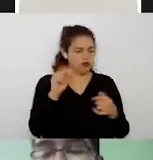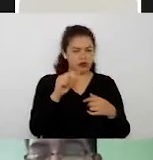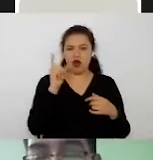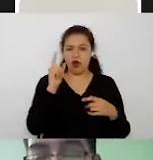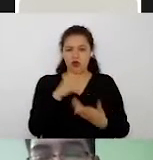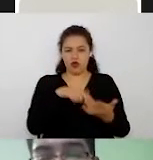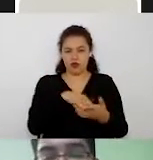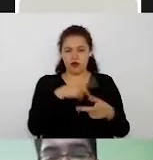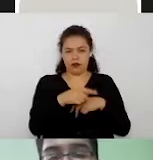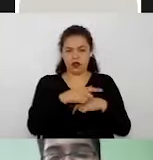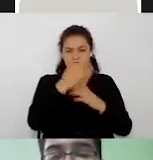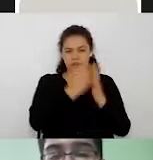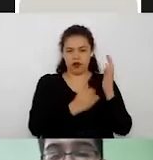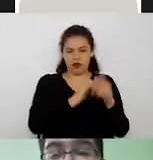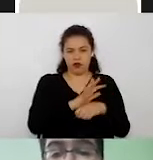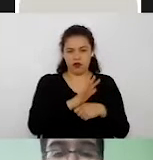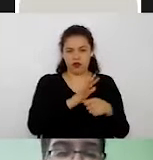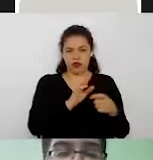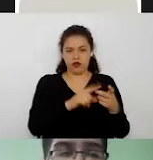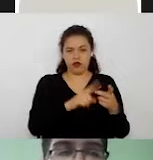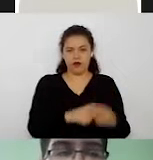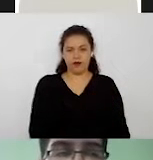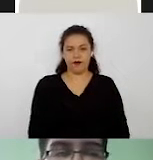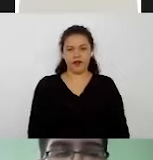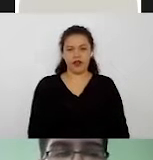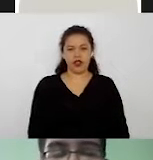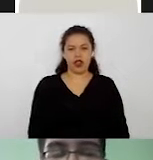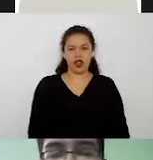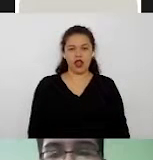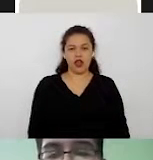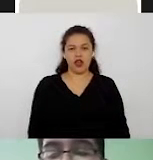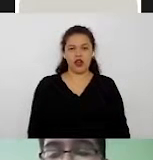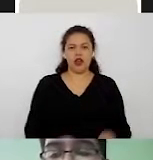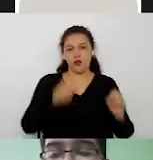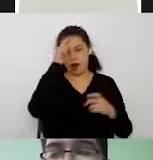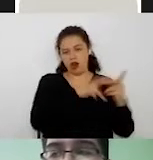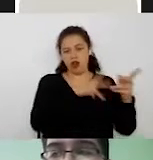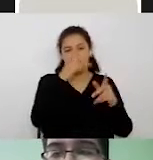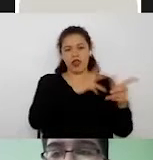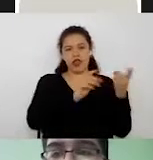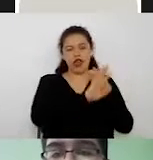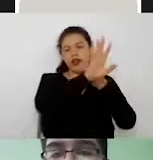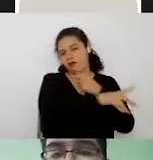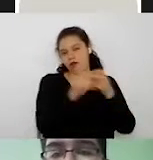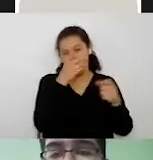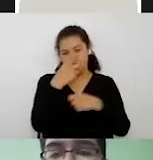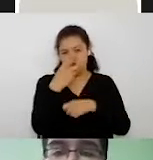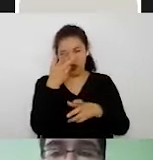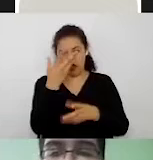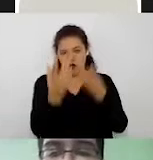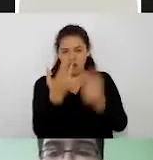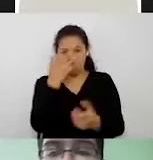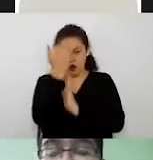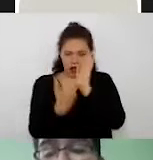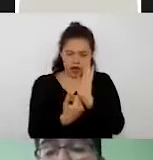de menor riesgo. O que le diga a los de prevención y combate de incendio, oye, ¿sabes qué? Pues ¿dónde están tus extintores? Porque pues